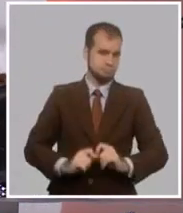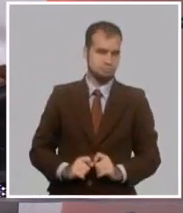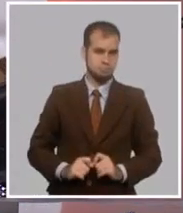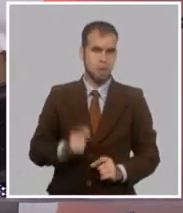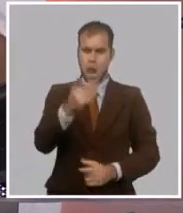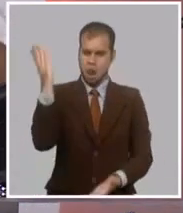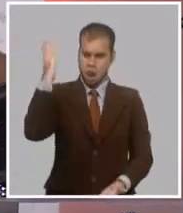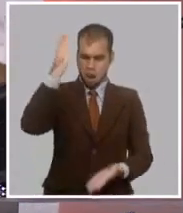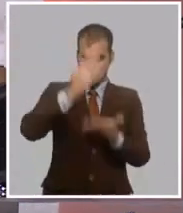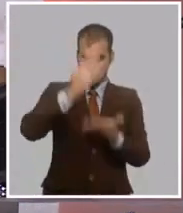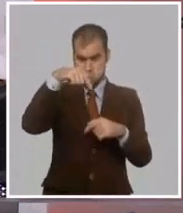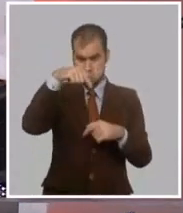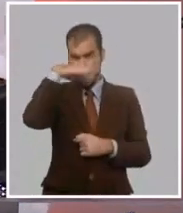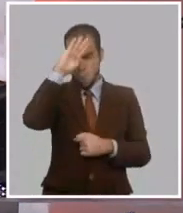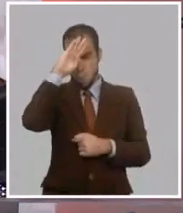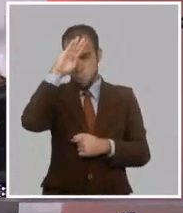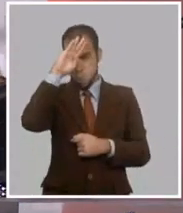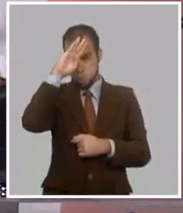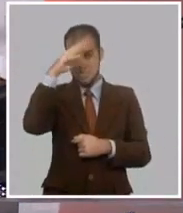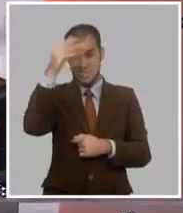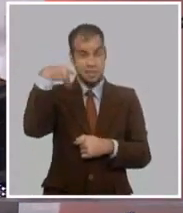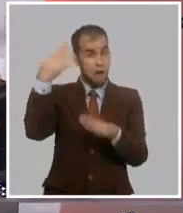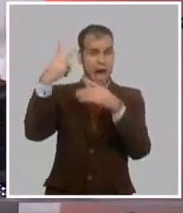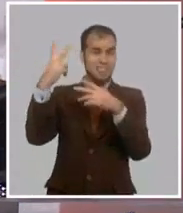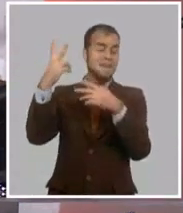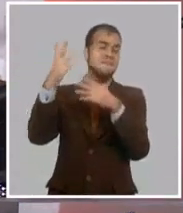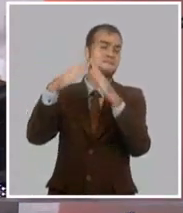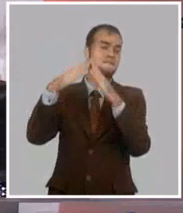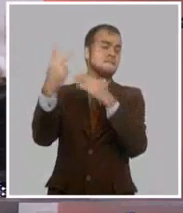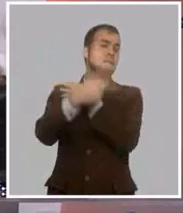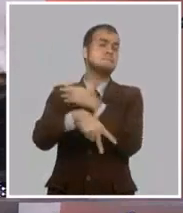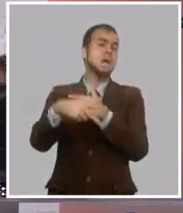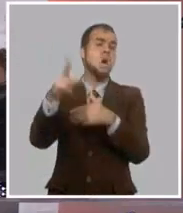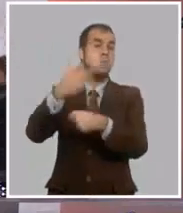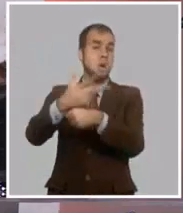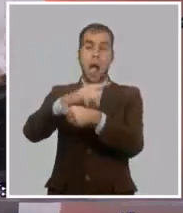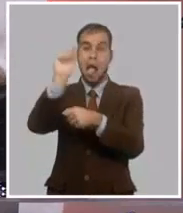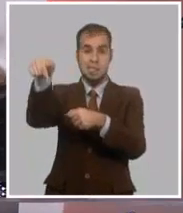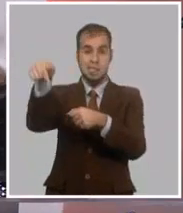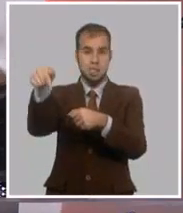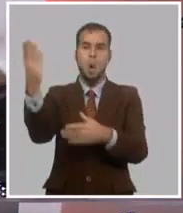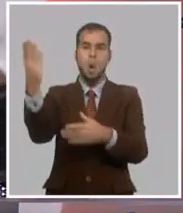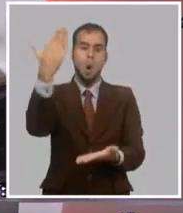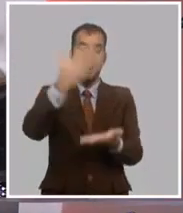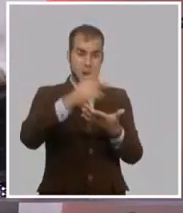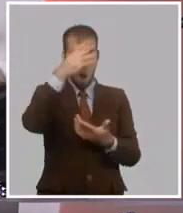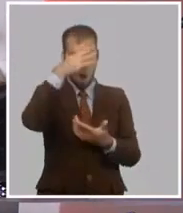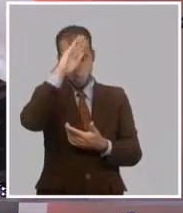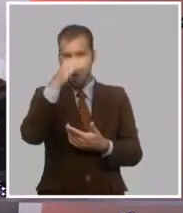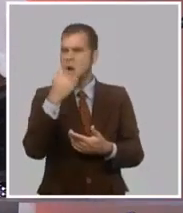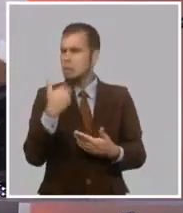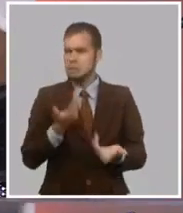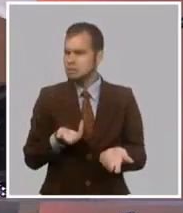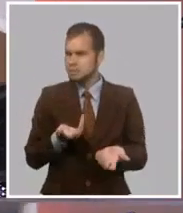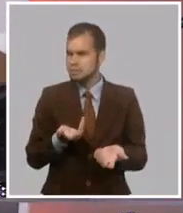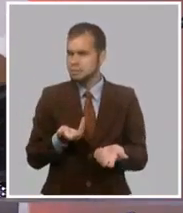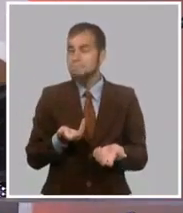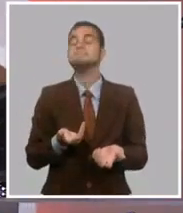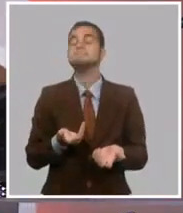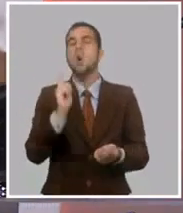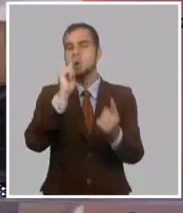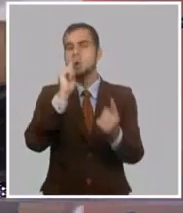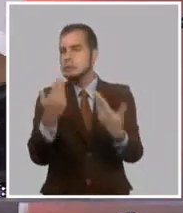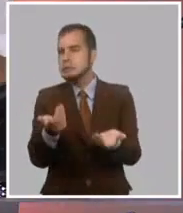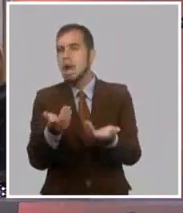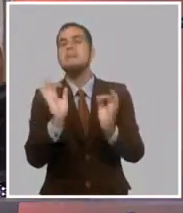el deber de que si él convocó a la guerra, como le dijo alguno de sus amigos en una carta, él tenía también que estar presente en ella, sino para organizar